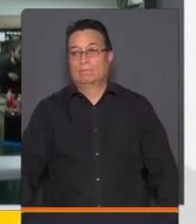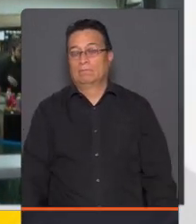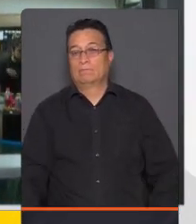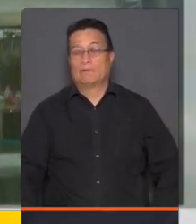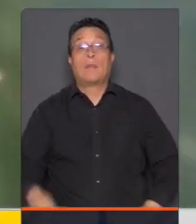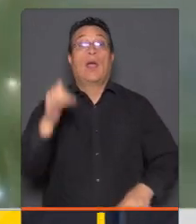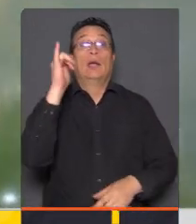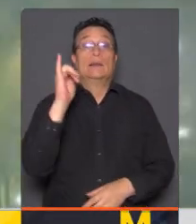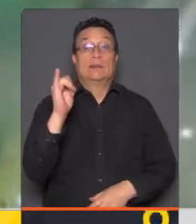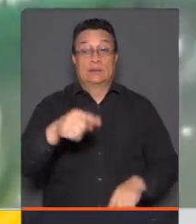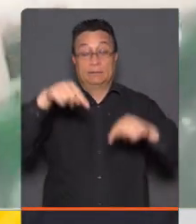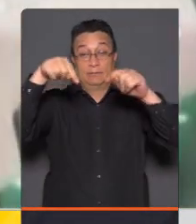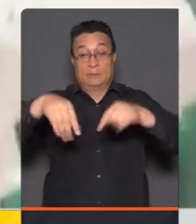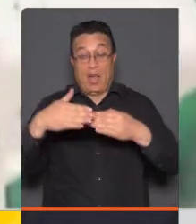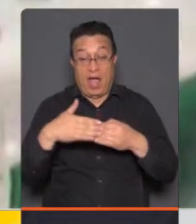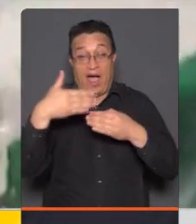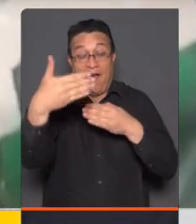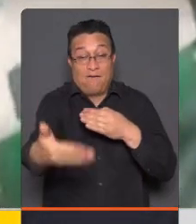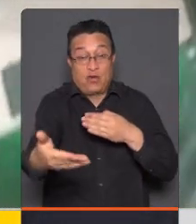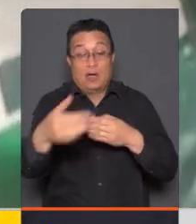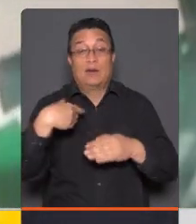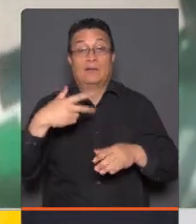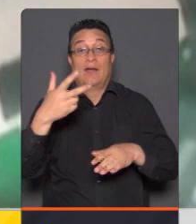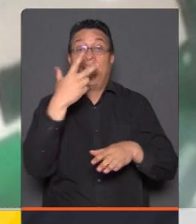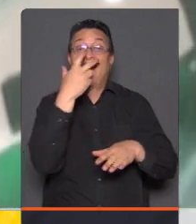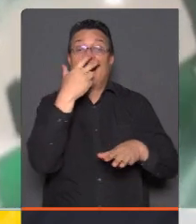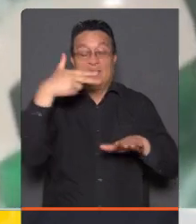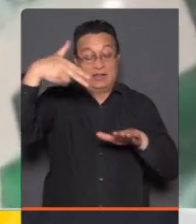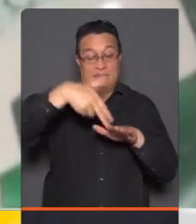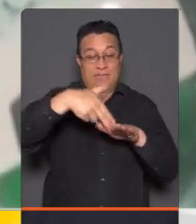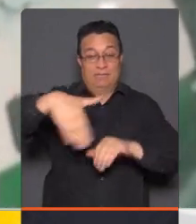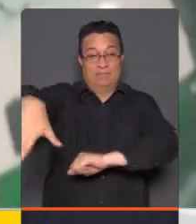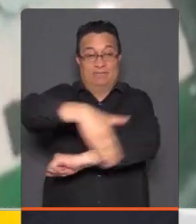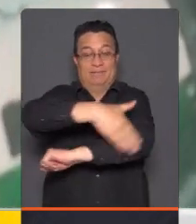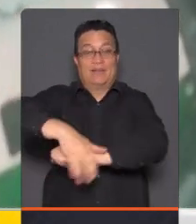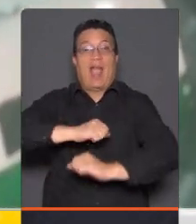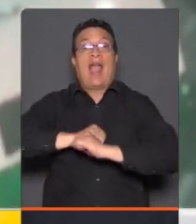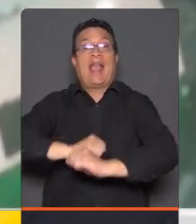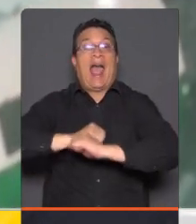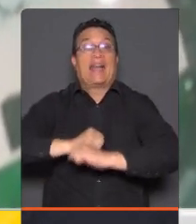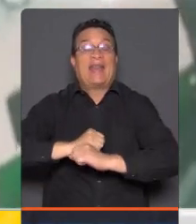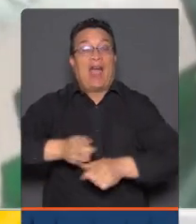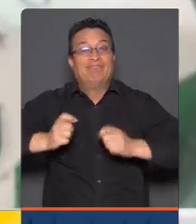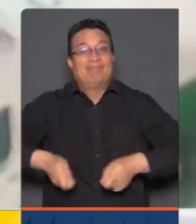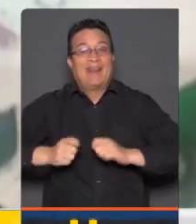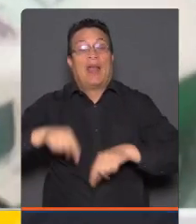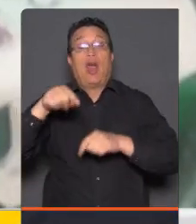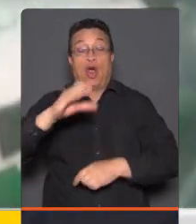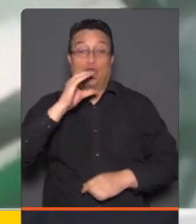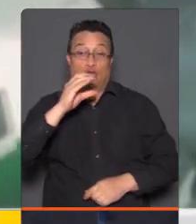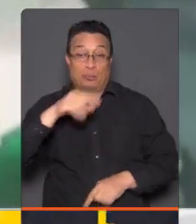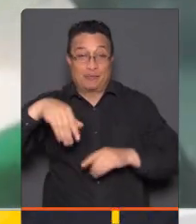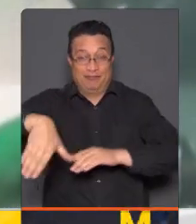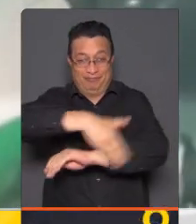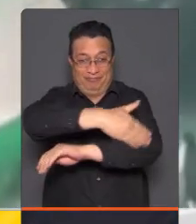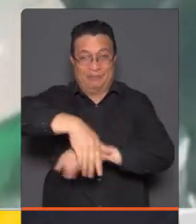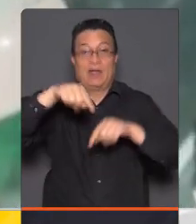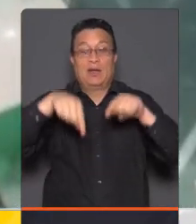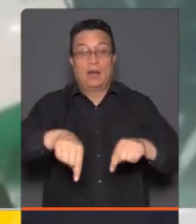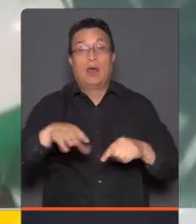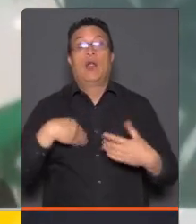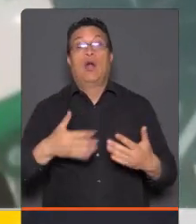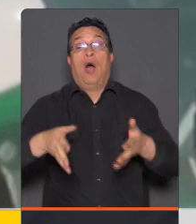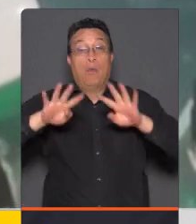Sí, Ramón, y estamos en las afueras de un servicentro acá en la avenida Los Carrera en Concepción, que fue parte del recorrido que siguió una marcha no